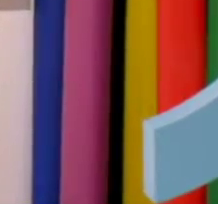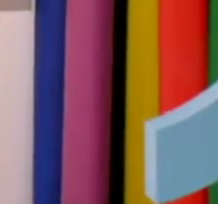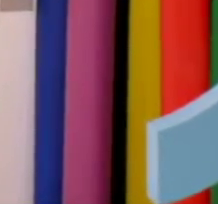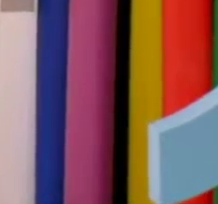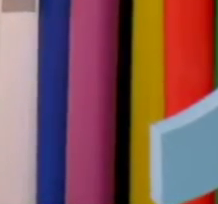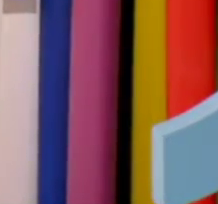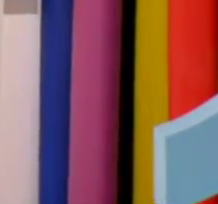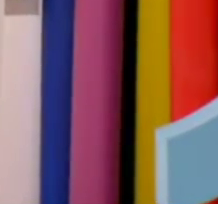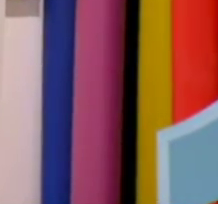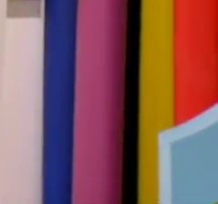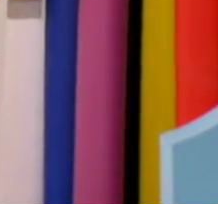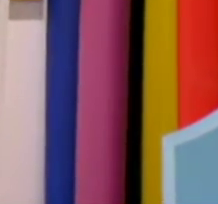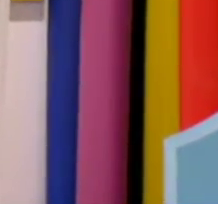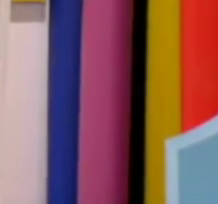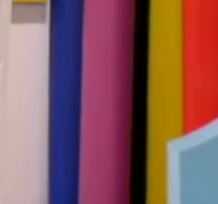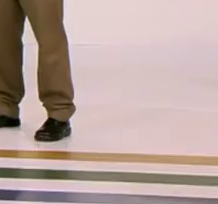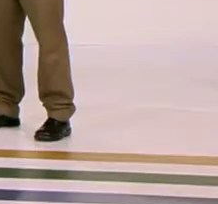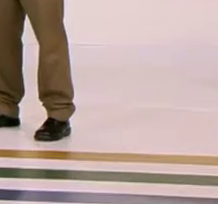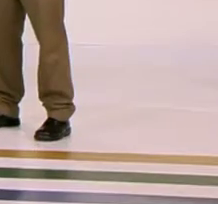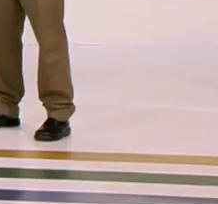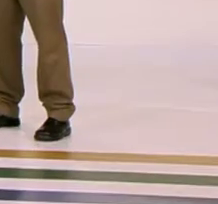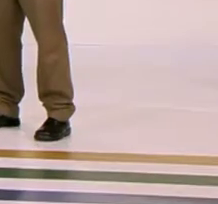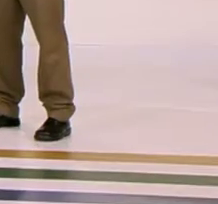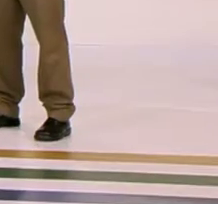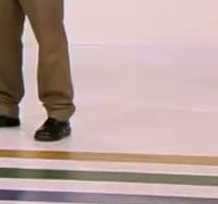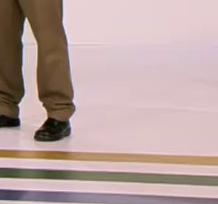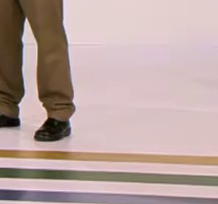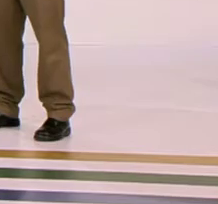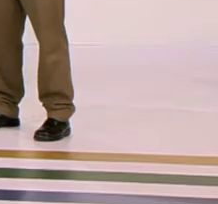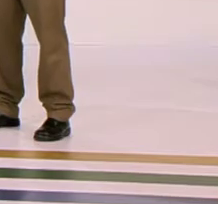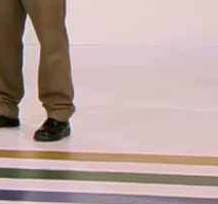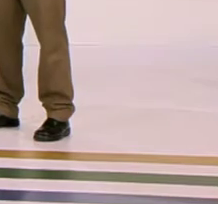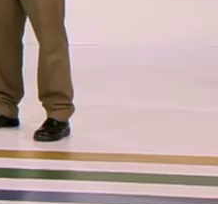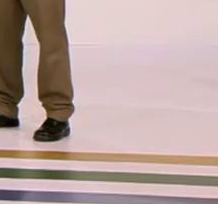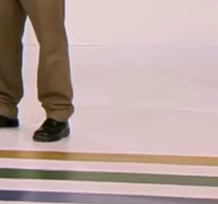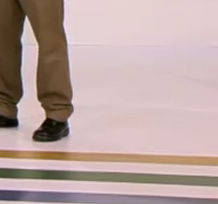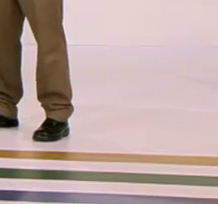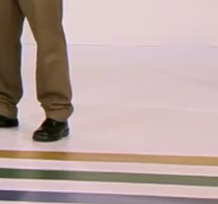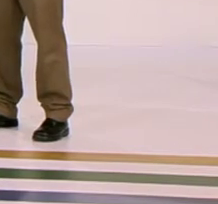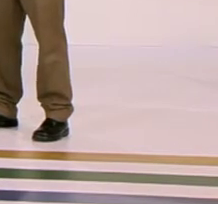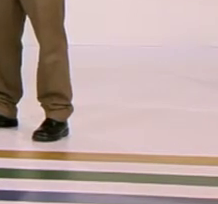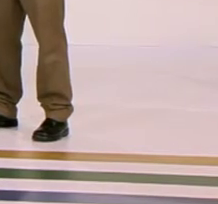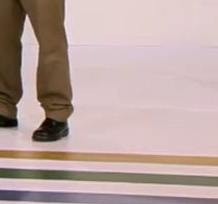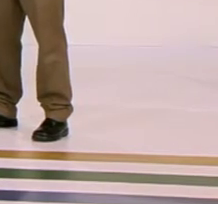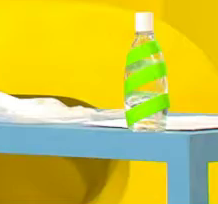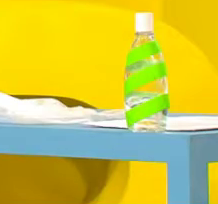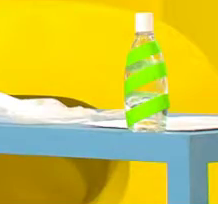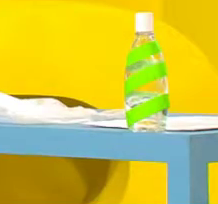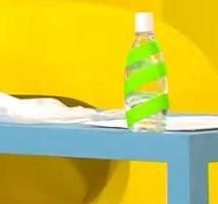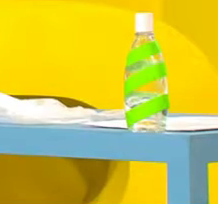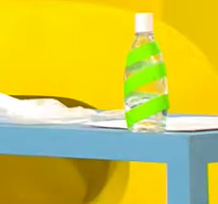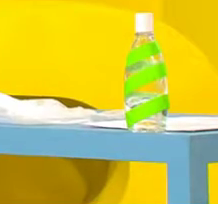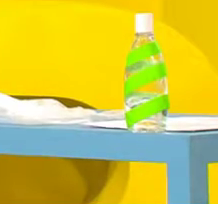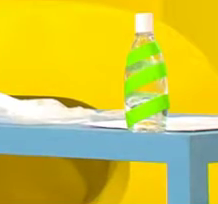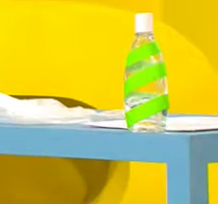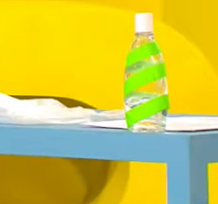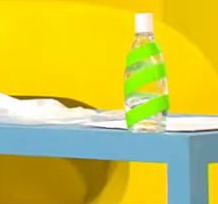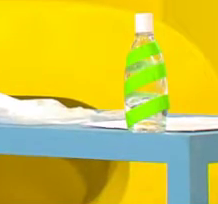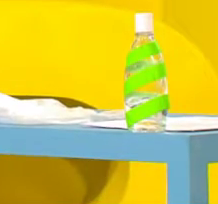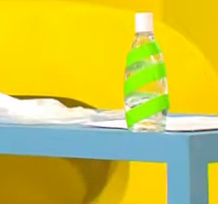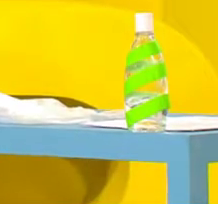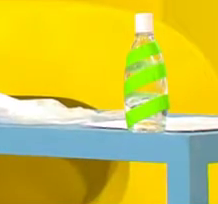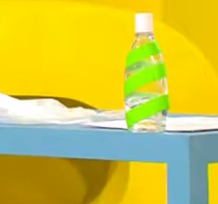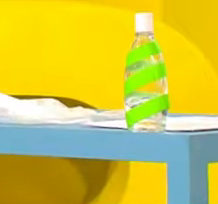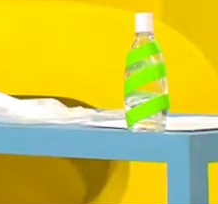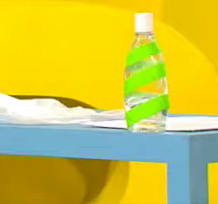mi nombre así. Y cuando me ven, me gritan al pasar.